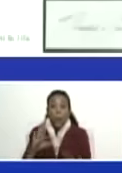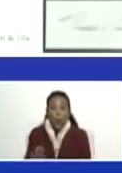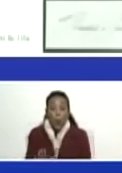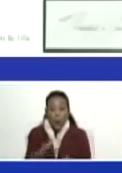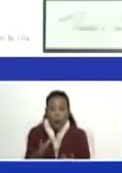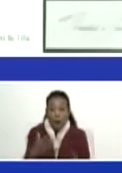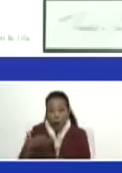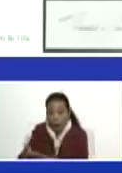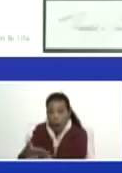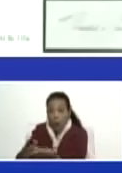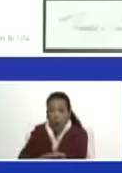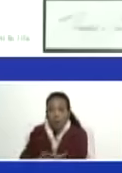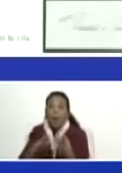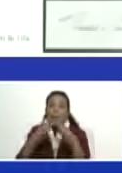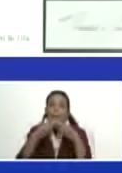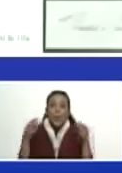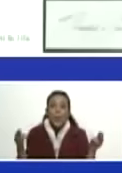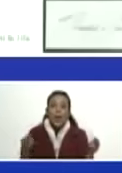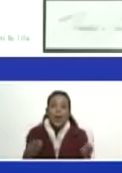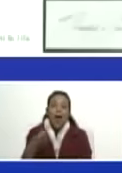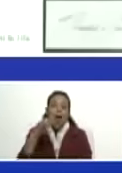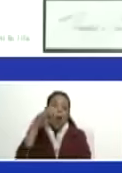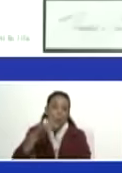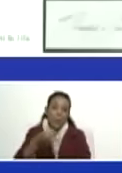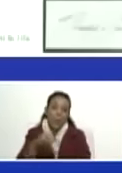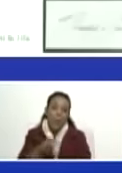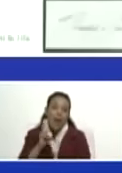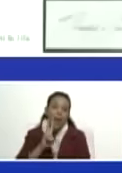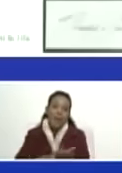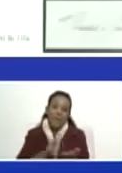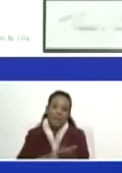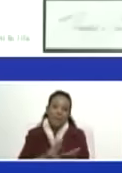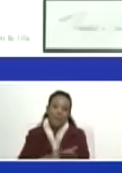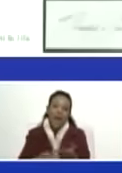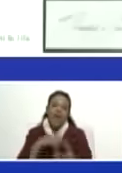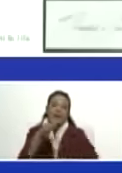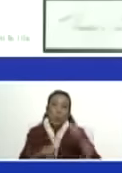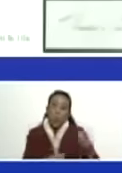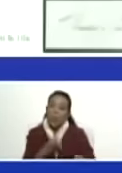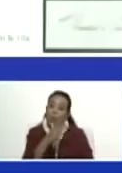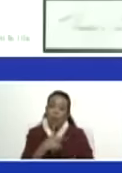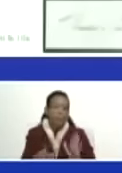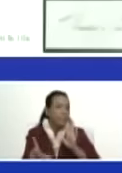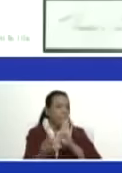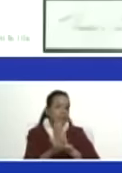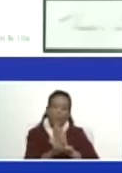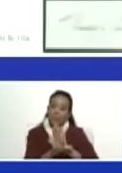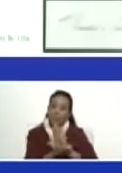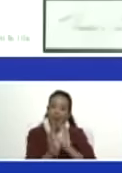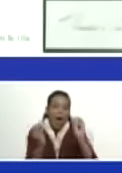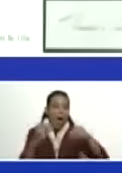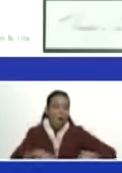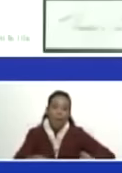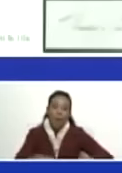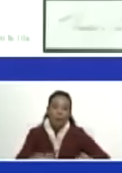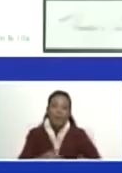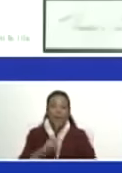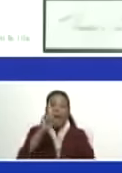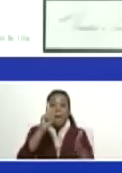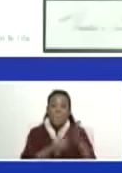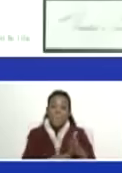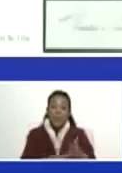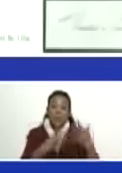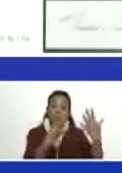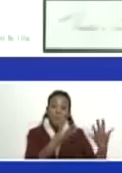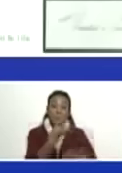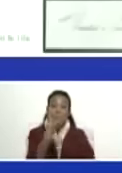que se diera a conocer públicamente la verdad de la ilegalidad. Y en